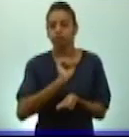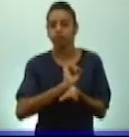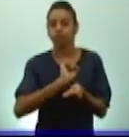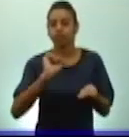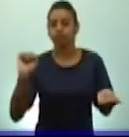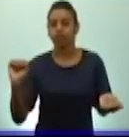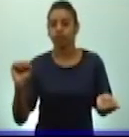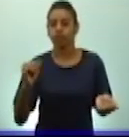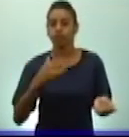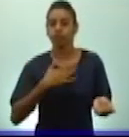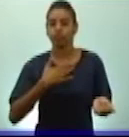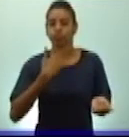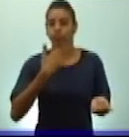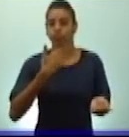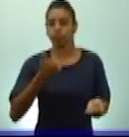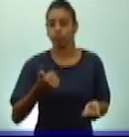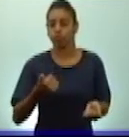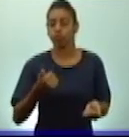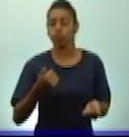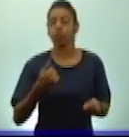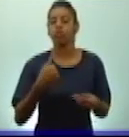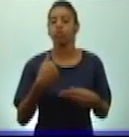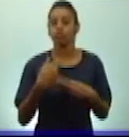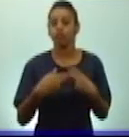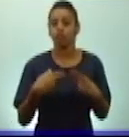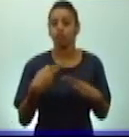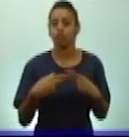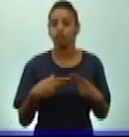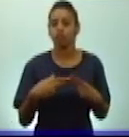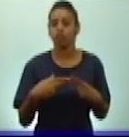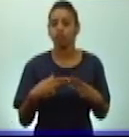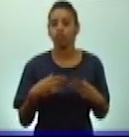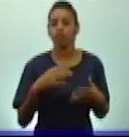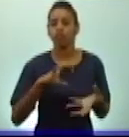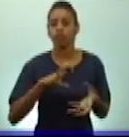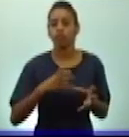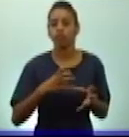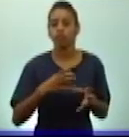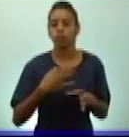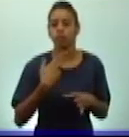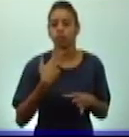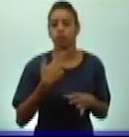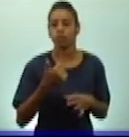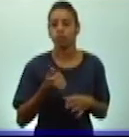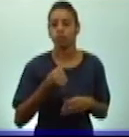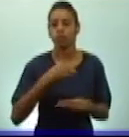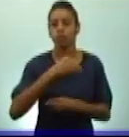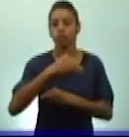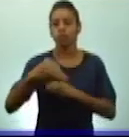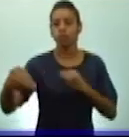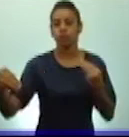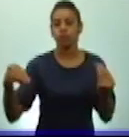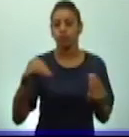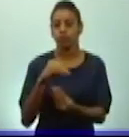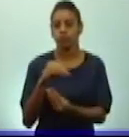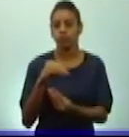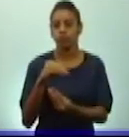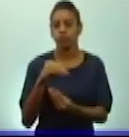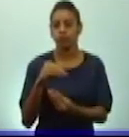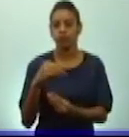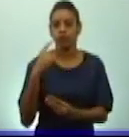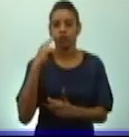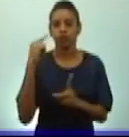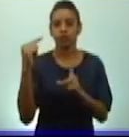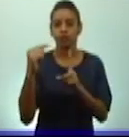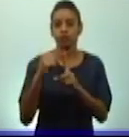dignidad, estaban entonces ante sí con una misión importante: transformar desde el punto de vista social